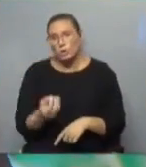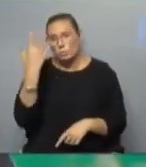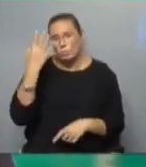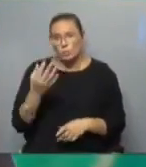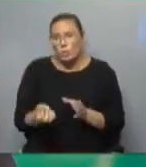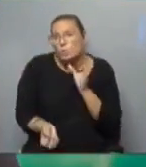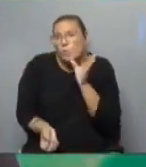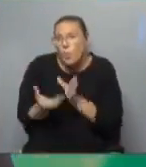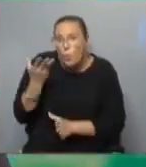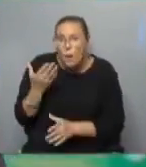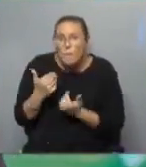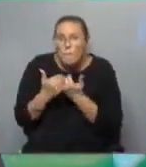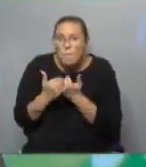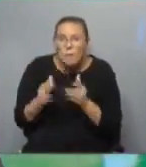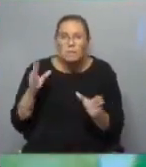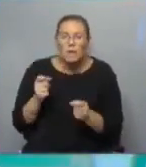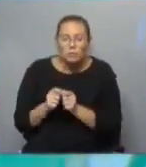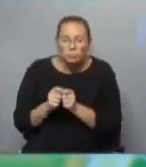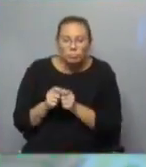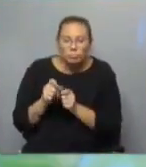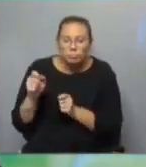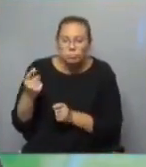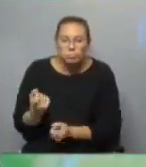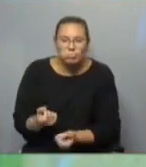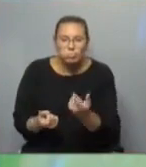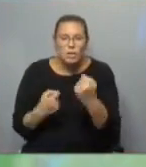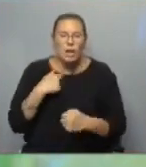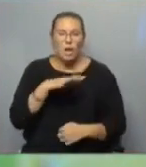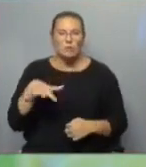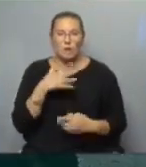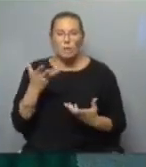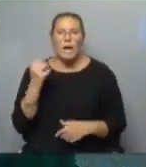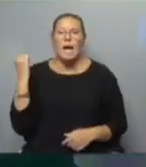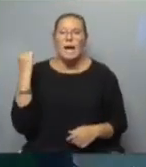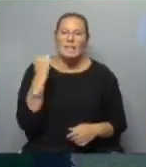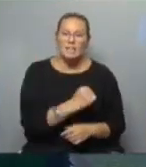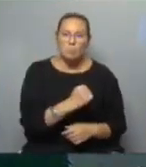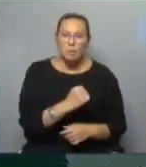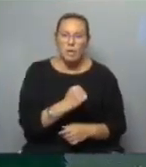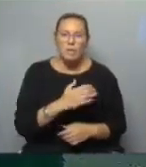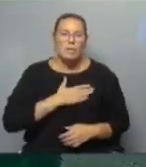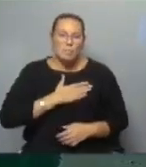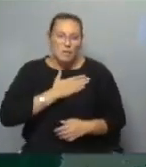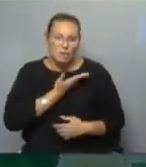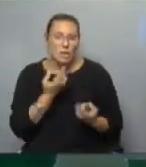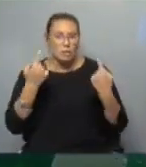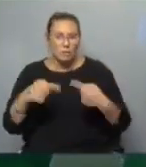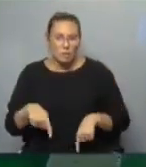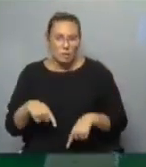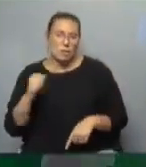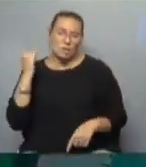fueron instalando en nuestra sociedad, y hoy decir crimen pasional es muy difícil. Porque ustedes fueron las